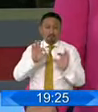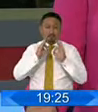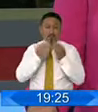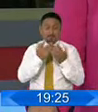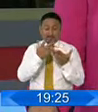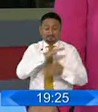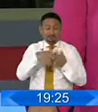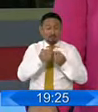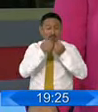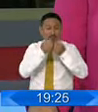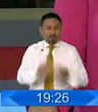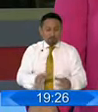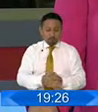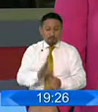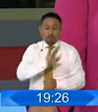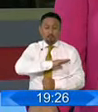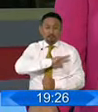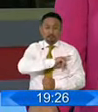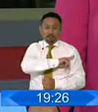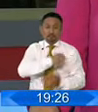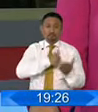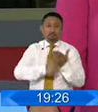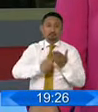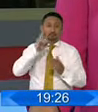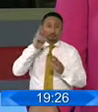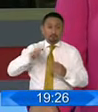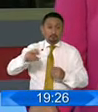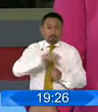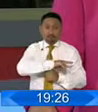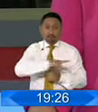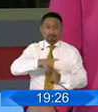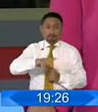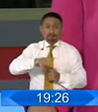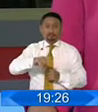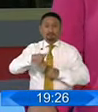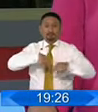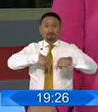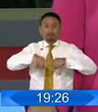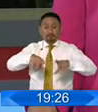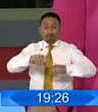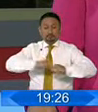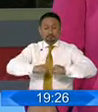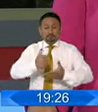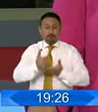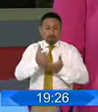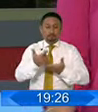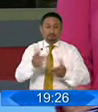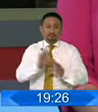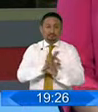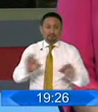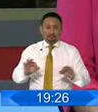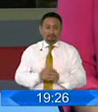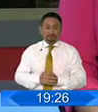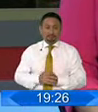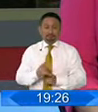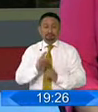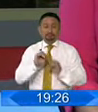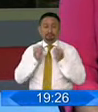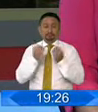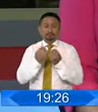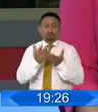todo. Personal del municipio, del Ministerio de Transporte, Obras Públicas y la comunidad trabajan en la limpieza del lugar mientras los organismos